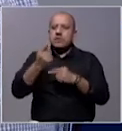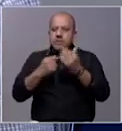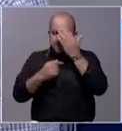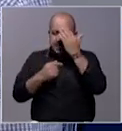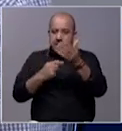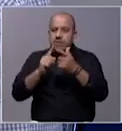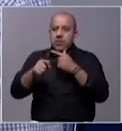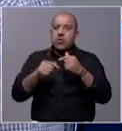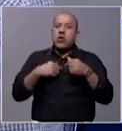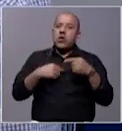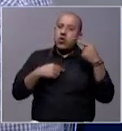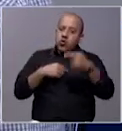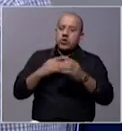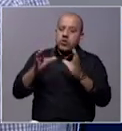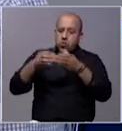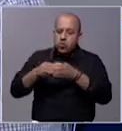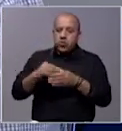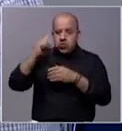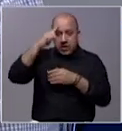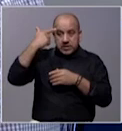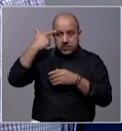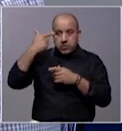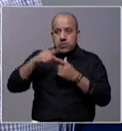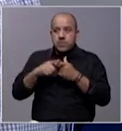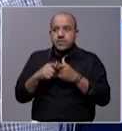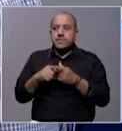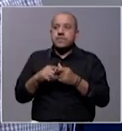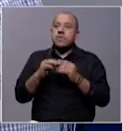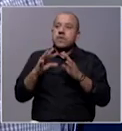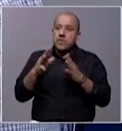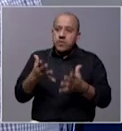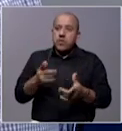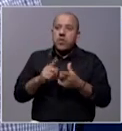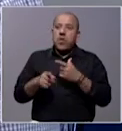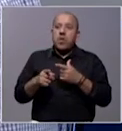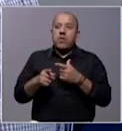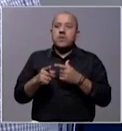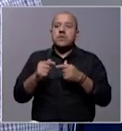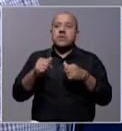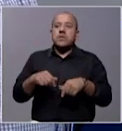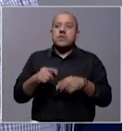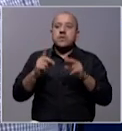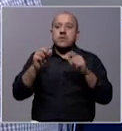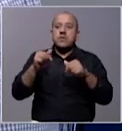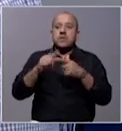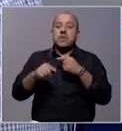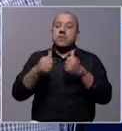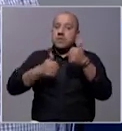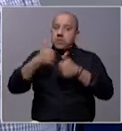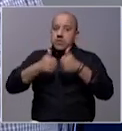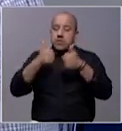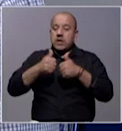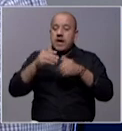amplio hacia el partido nacional hacia el candidato del partido nacional incluso apelando a recursos que en la contienda electoral o en la competencia electoral